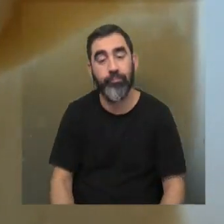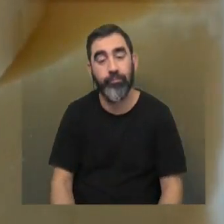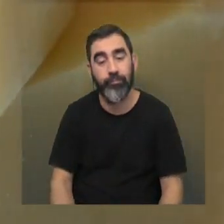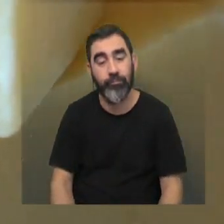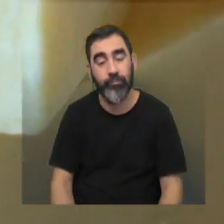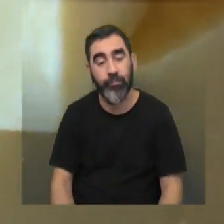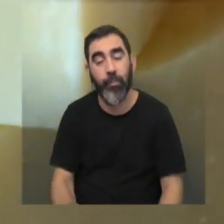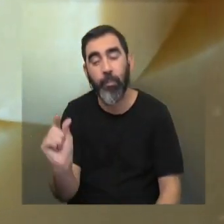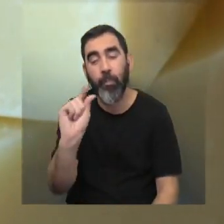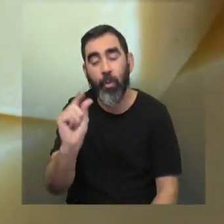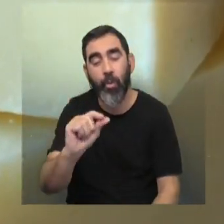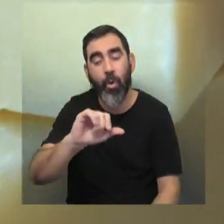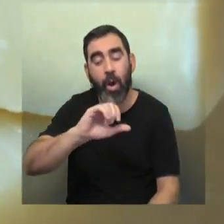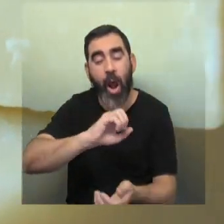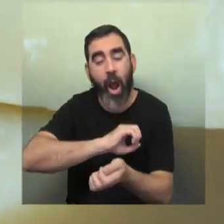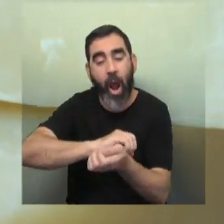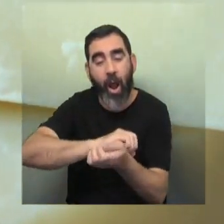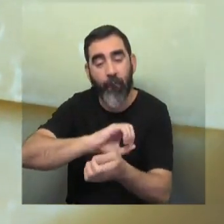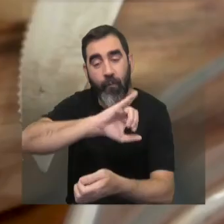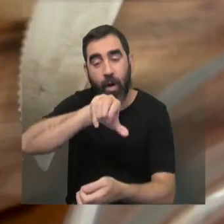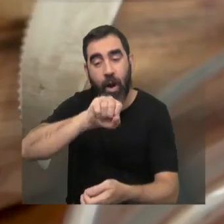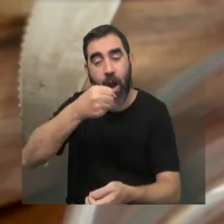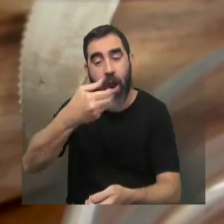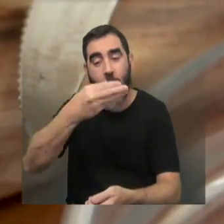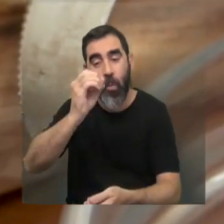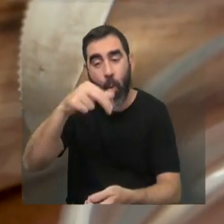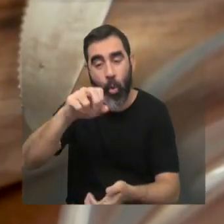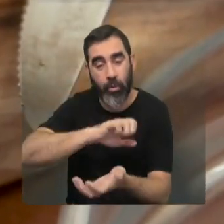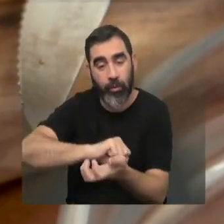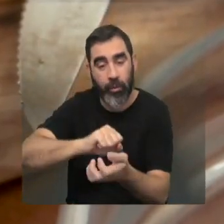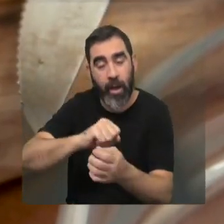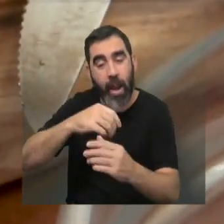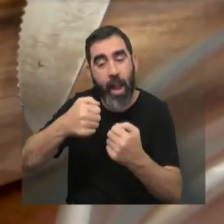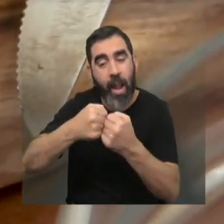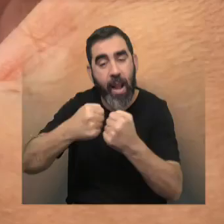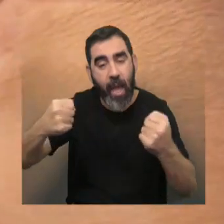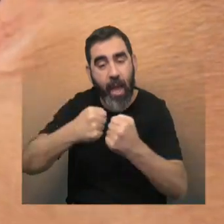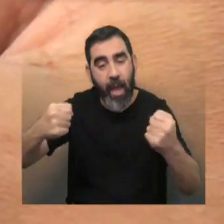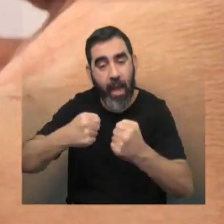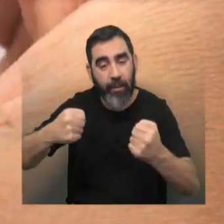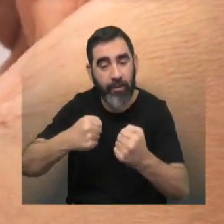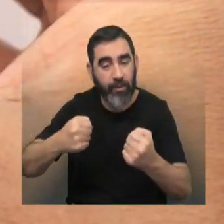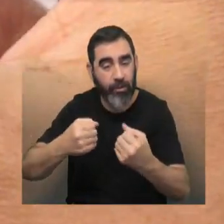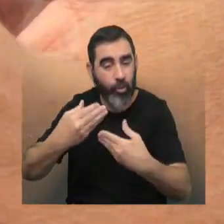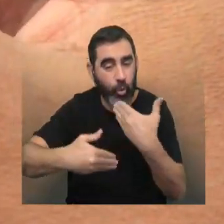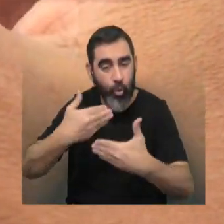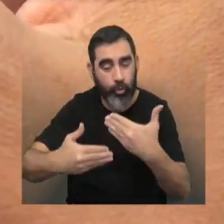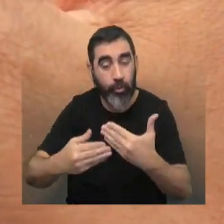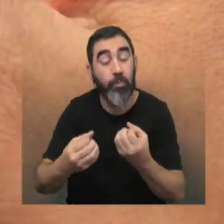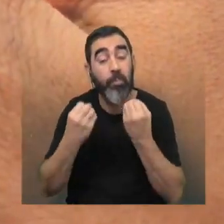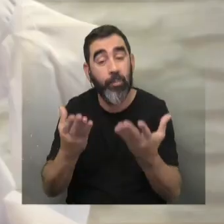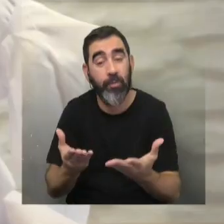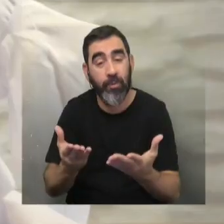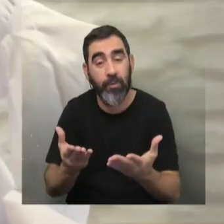Tomamos un pedacito de jabón y a este jabón le pongo un elástico, un pedacito de arpillera, porque